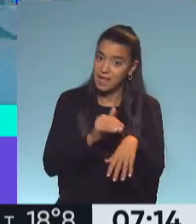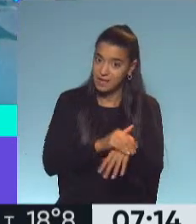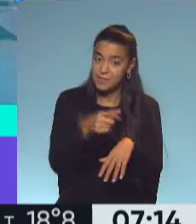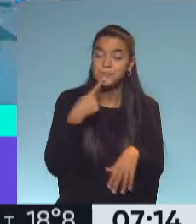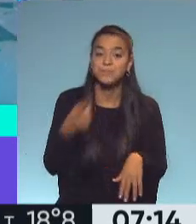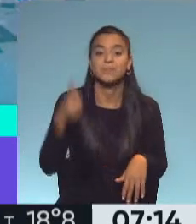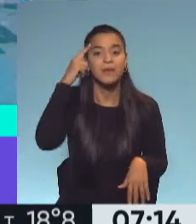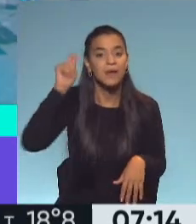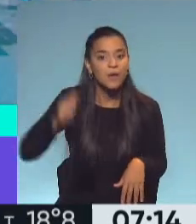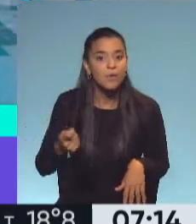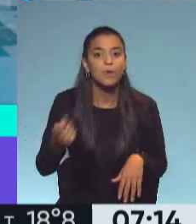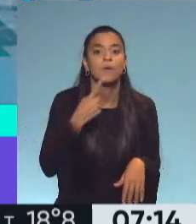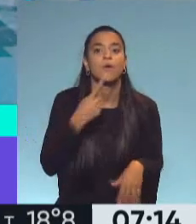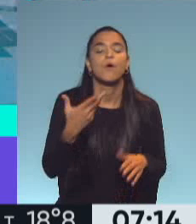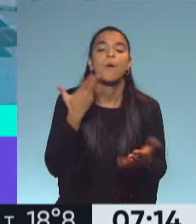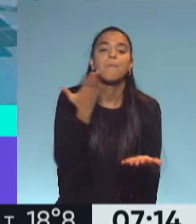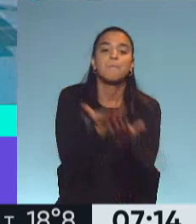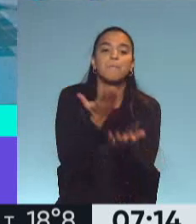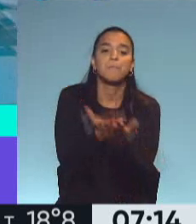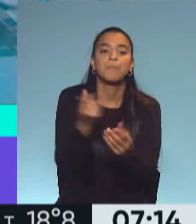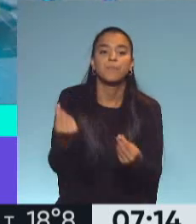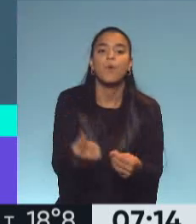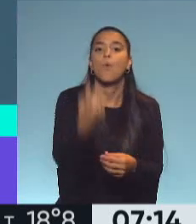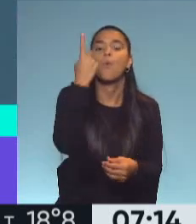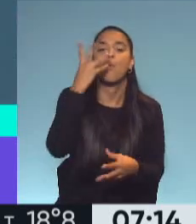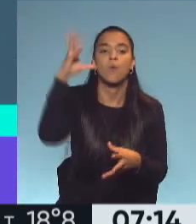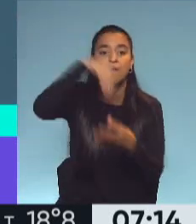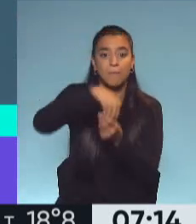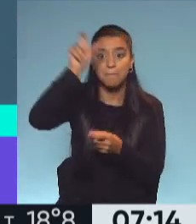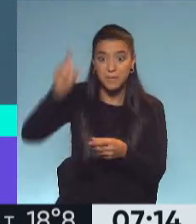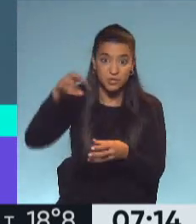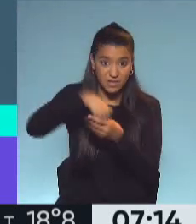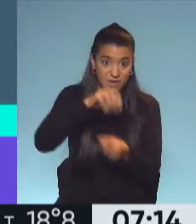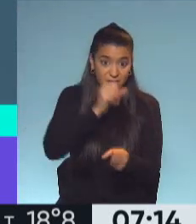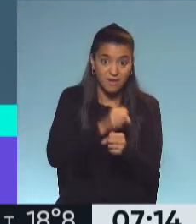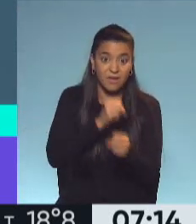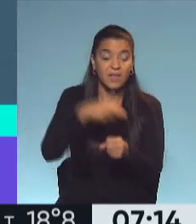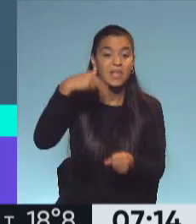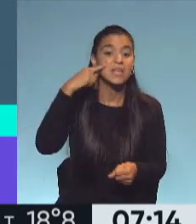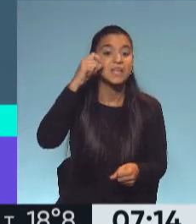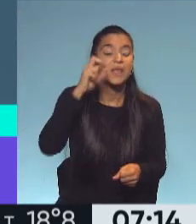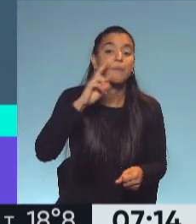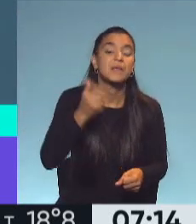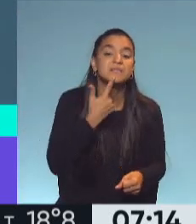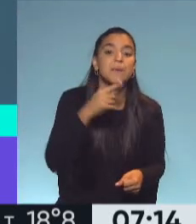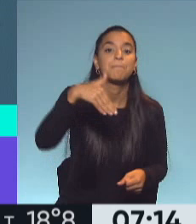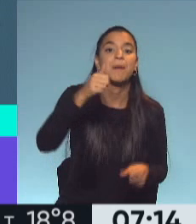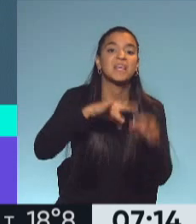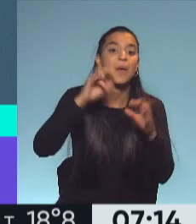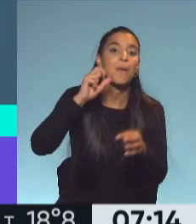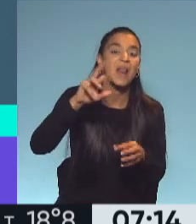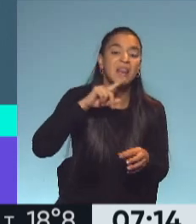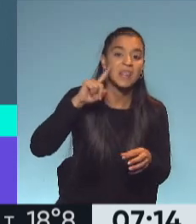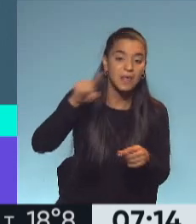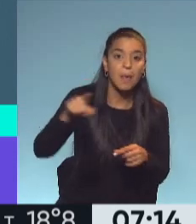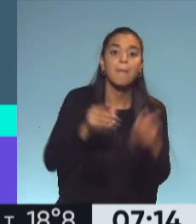la causa judicial y con el amparo? Estamos refiriéndonos a una de las integrantes de la Cámara, a Nieves Machiavelli, que es familiar de un